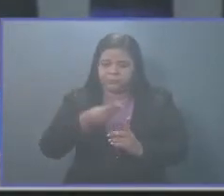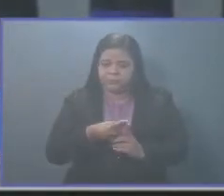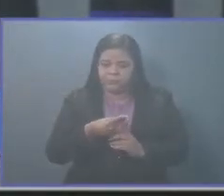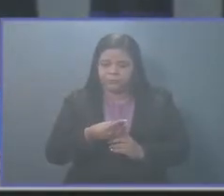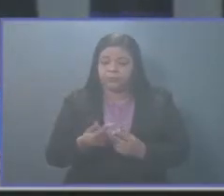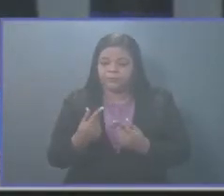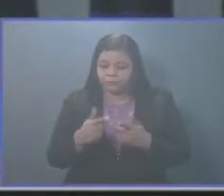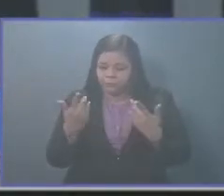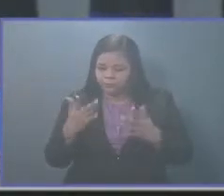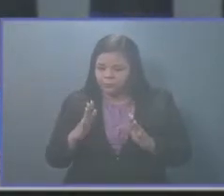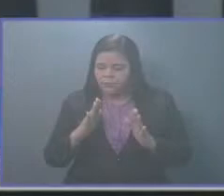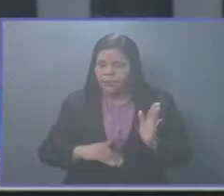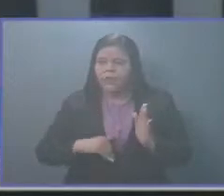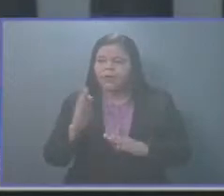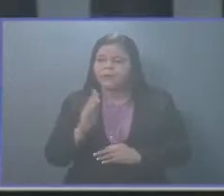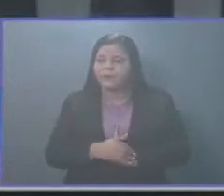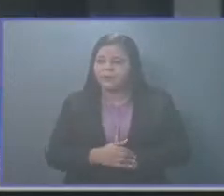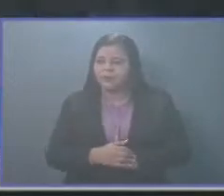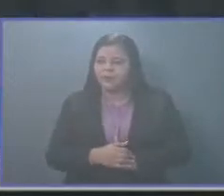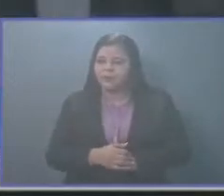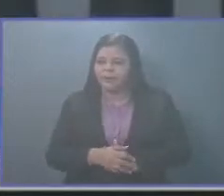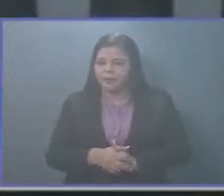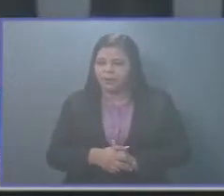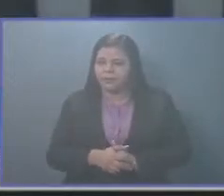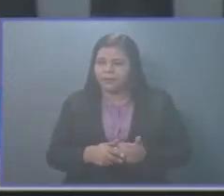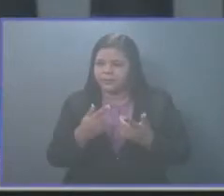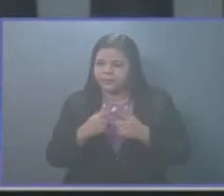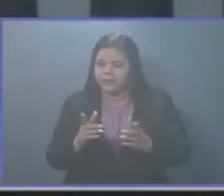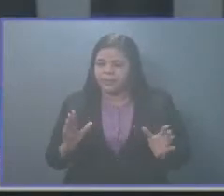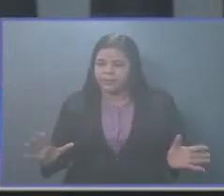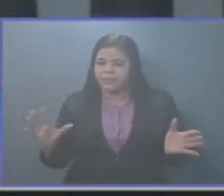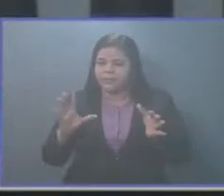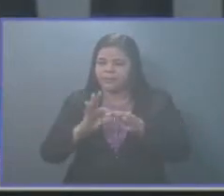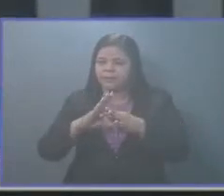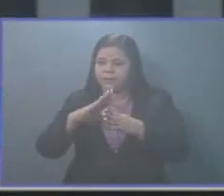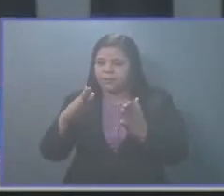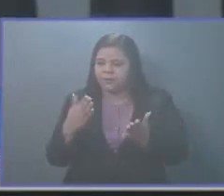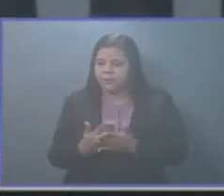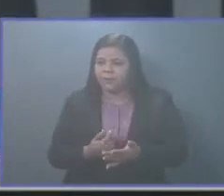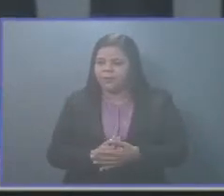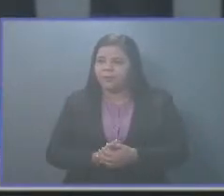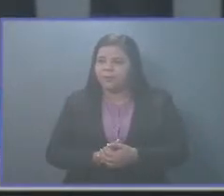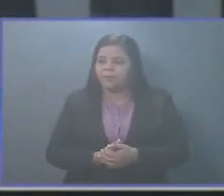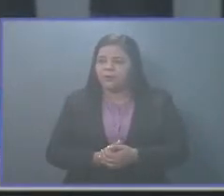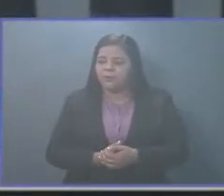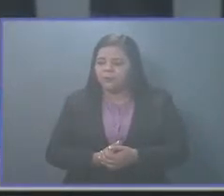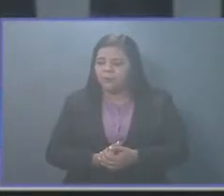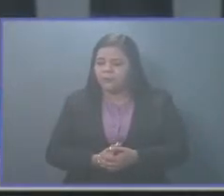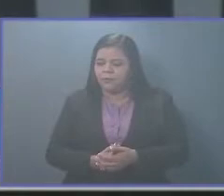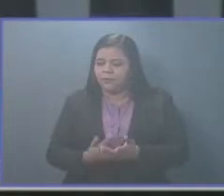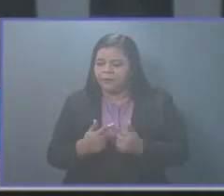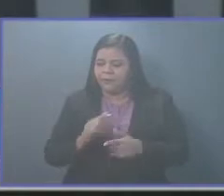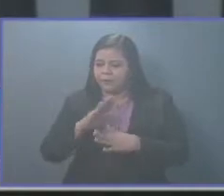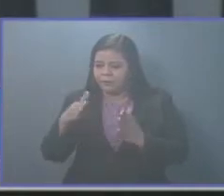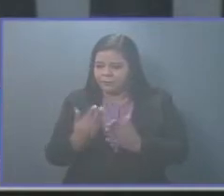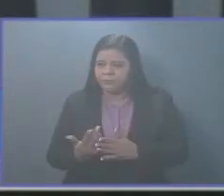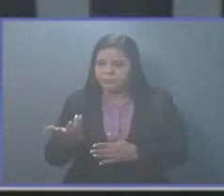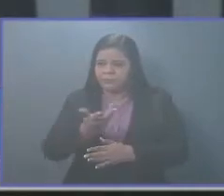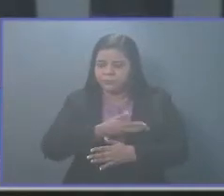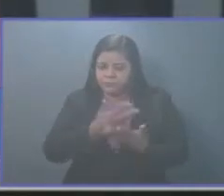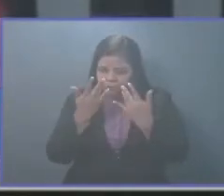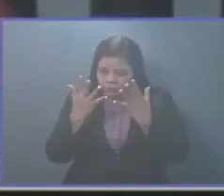que tienen que ver con una competencia de la Asamblea Legislativa o del comité o de la Junta Directiva del